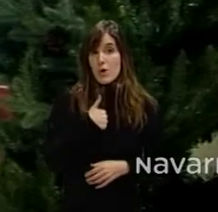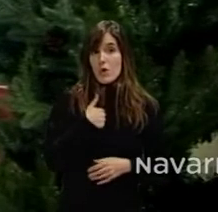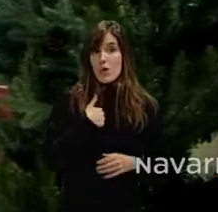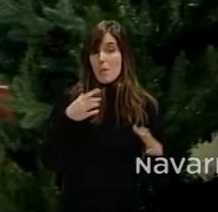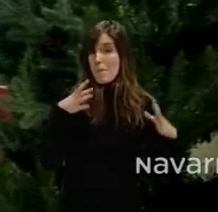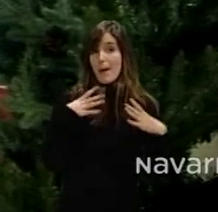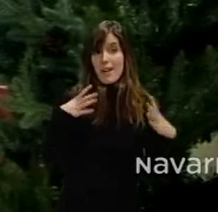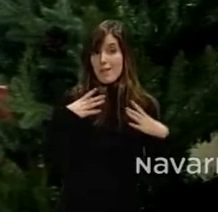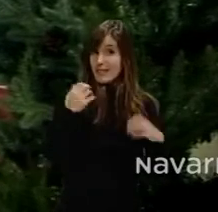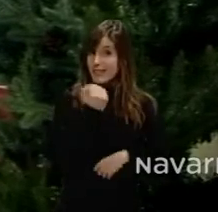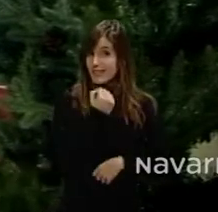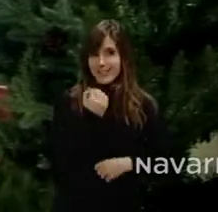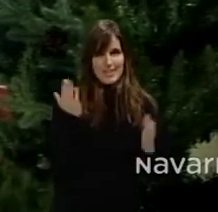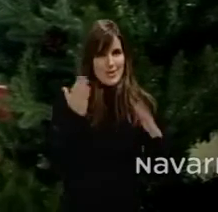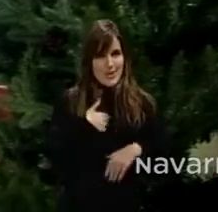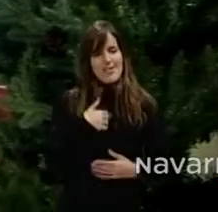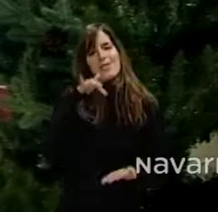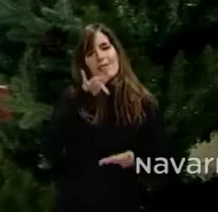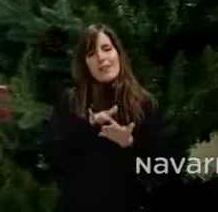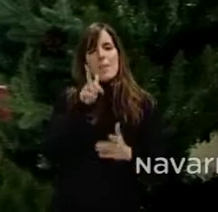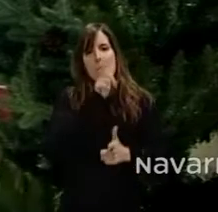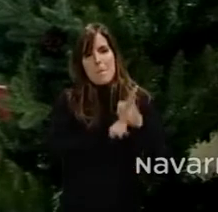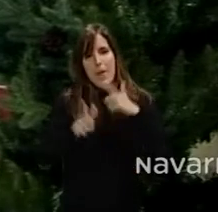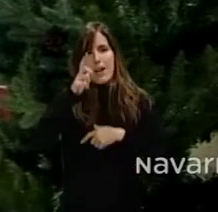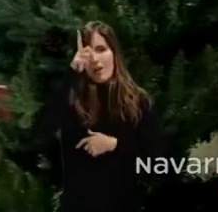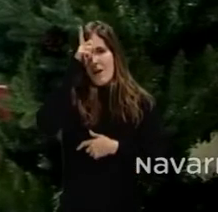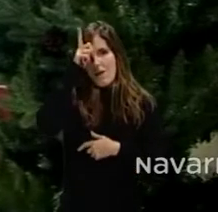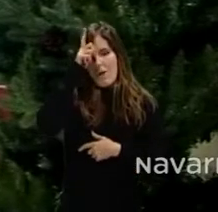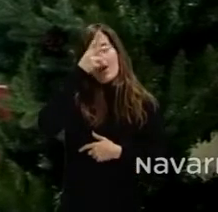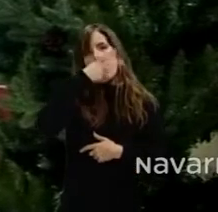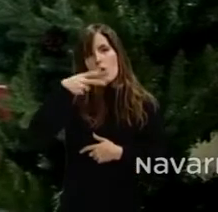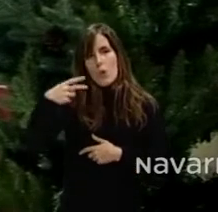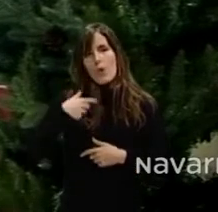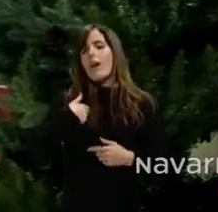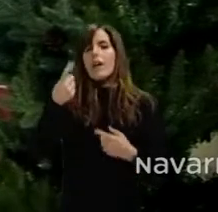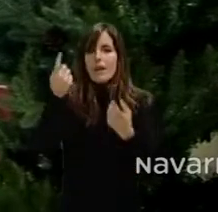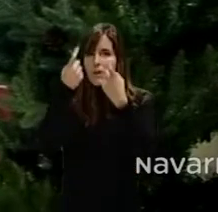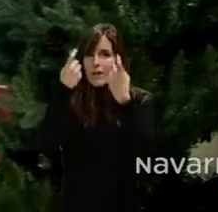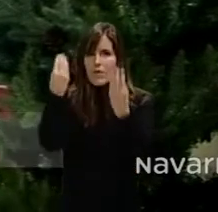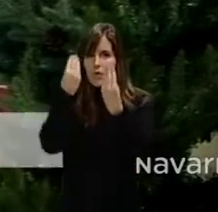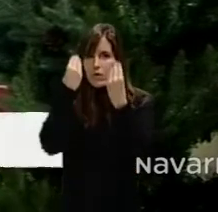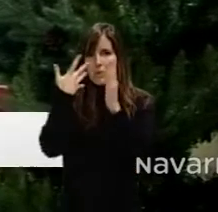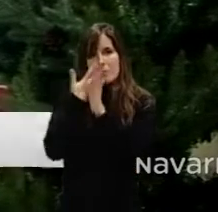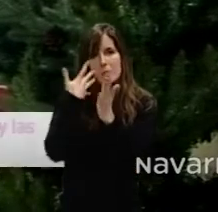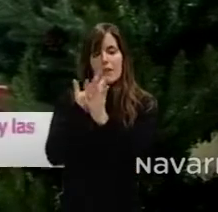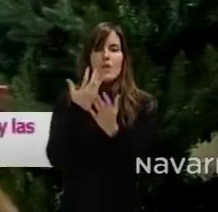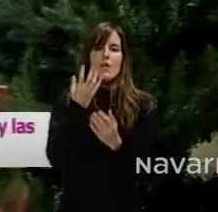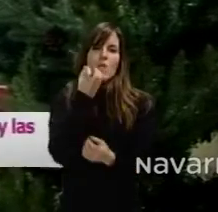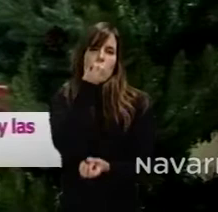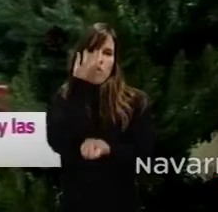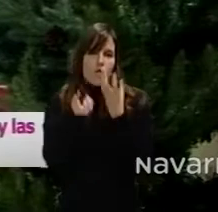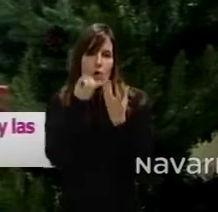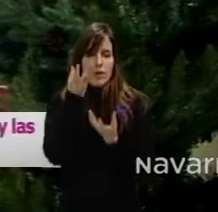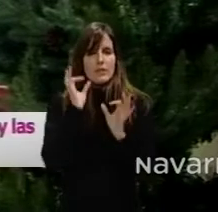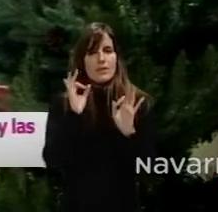todos los años viajo a Alemania y a Noruega y entonces doy cursos bueno me dan cursos de arte floral y entonces